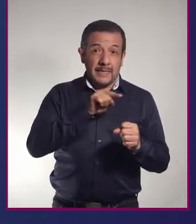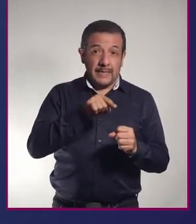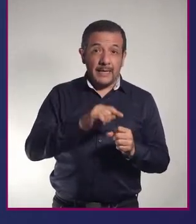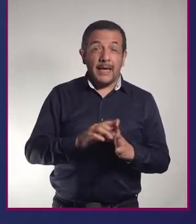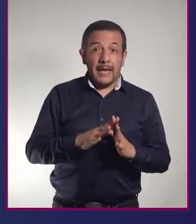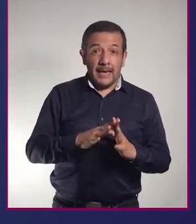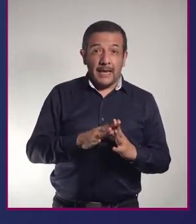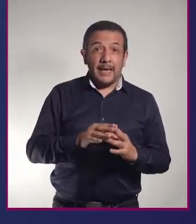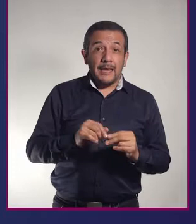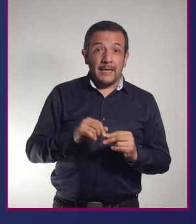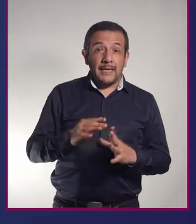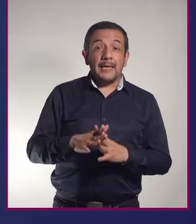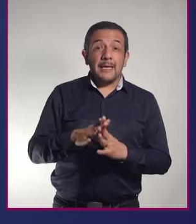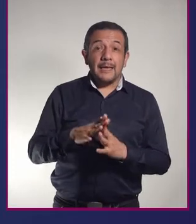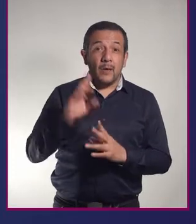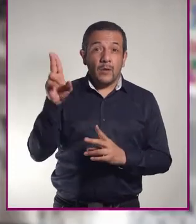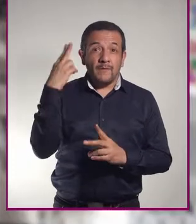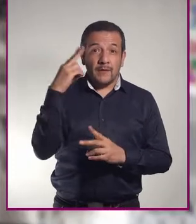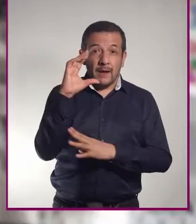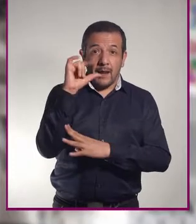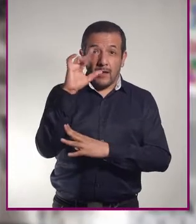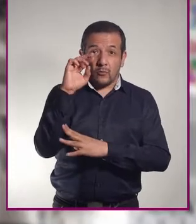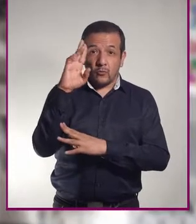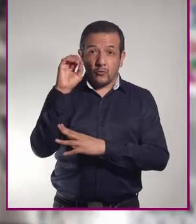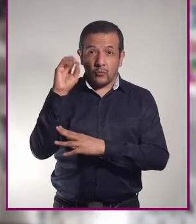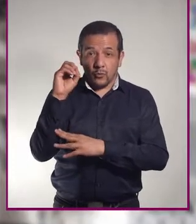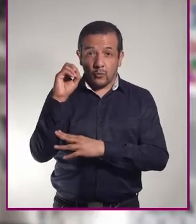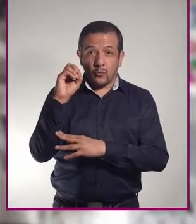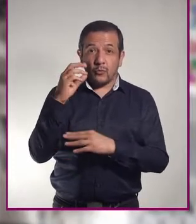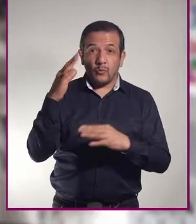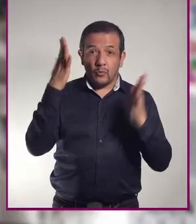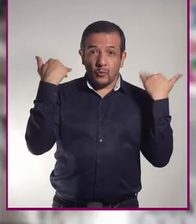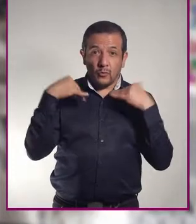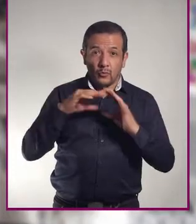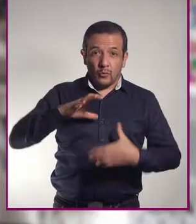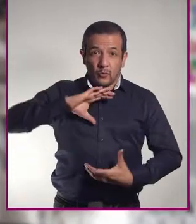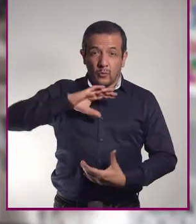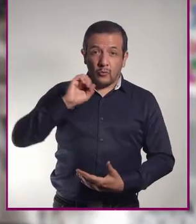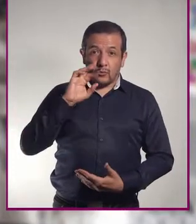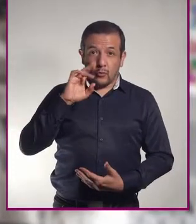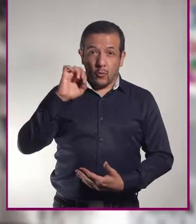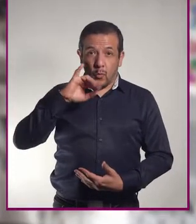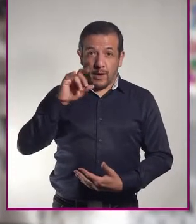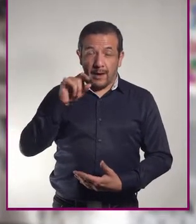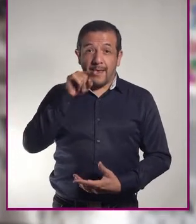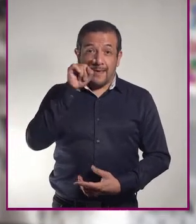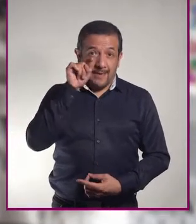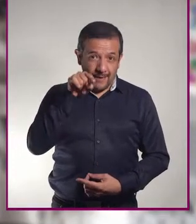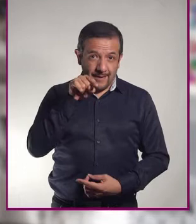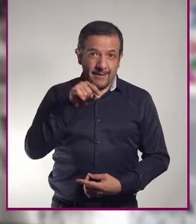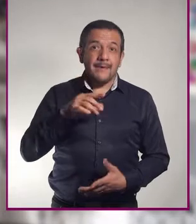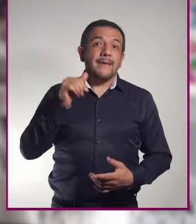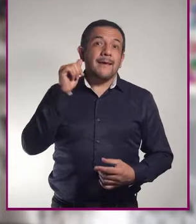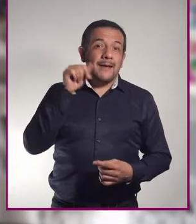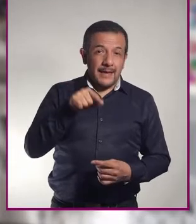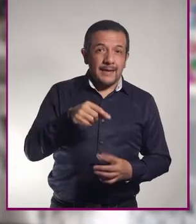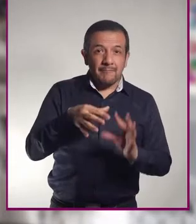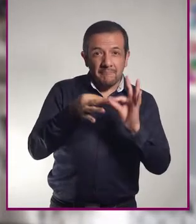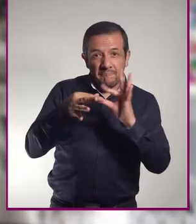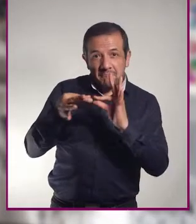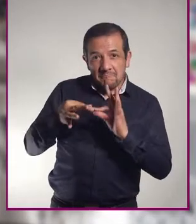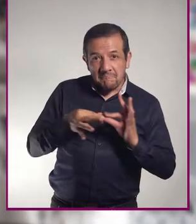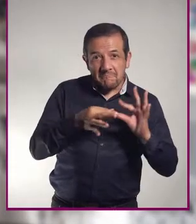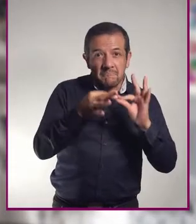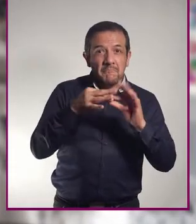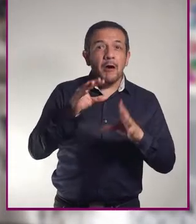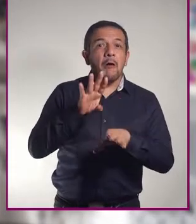de la Universidad del Claustro de Sor Juana, podemos hablar de algunos ingredientes de la dieta mexicana disponibles en toda la República,